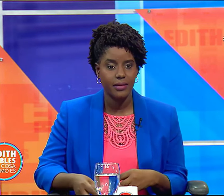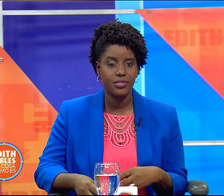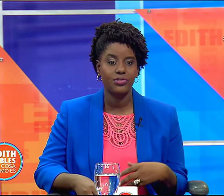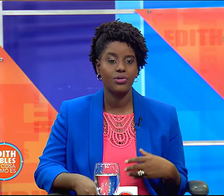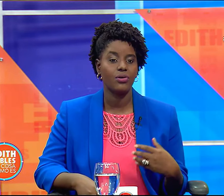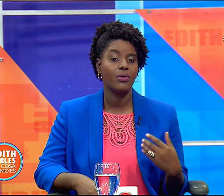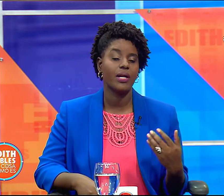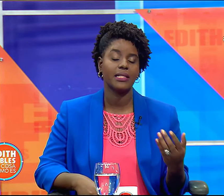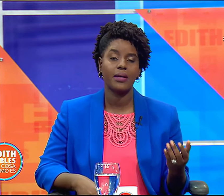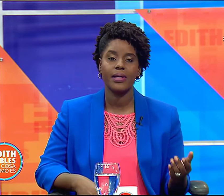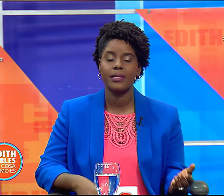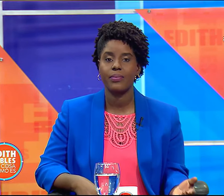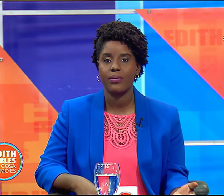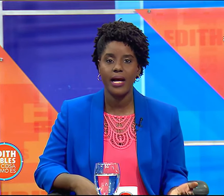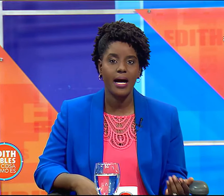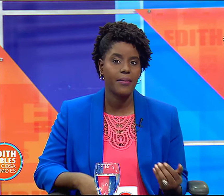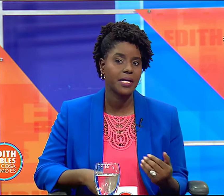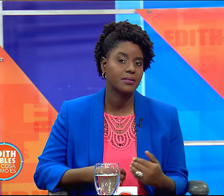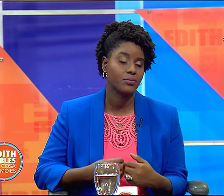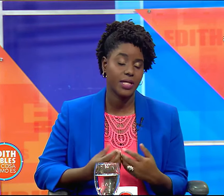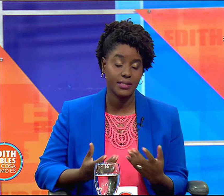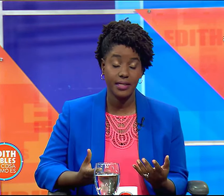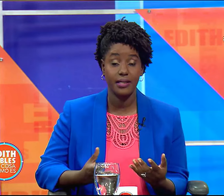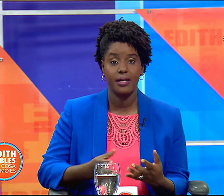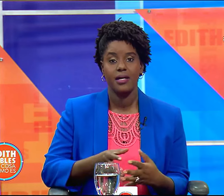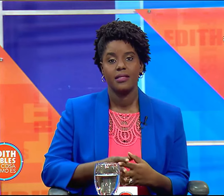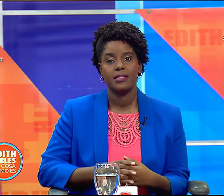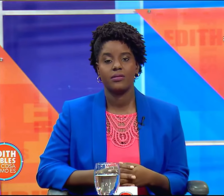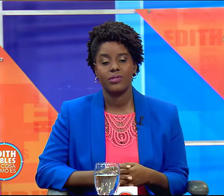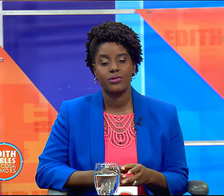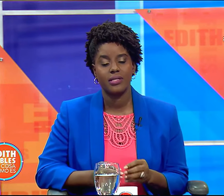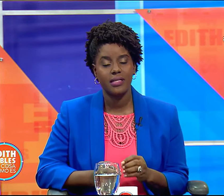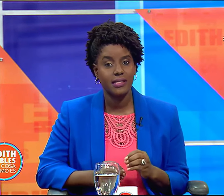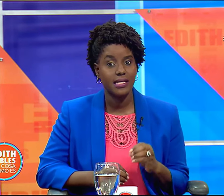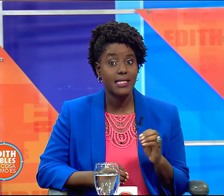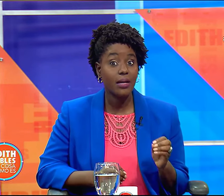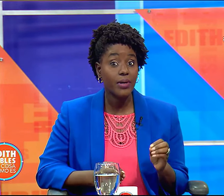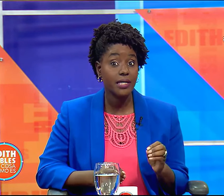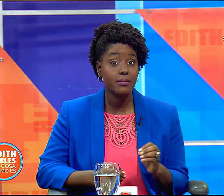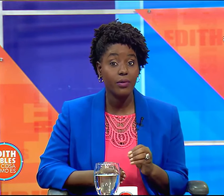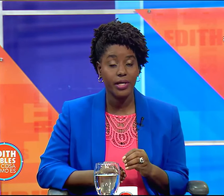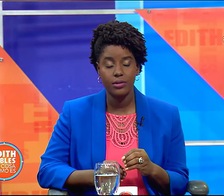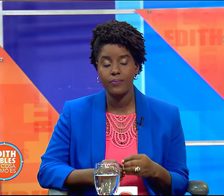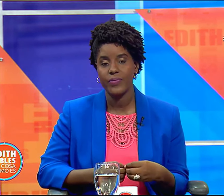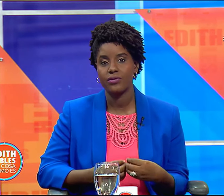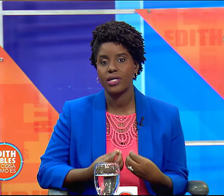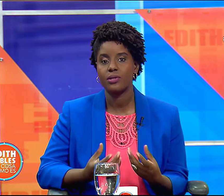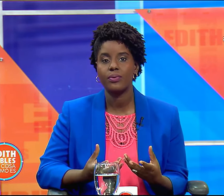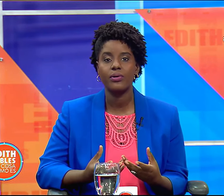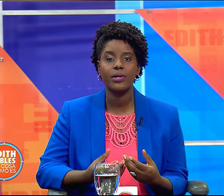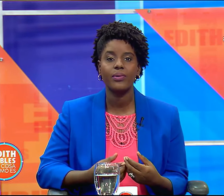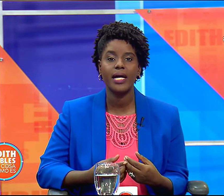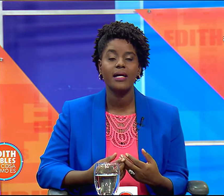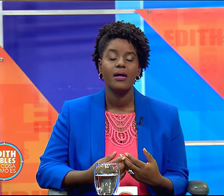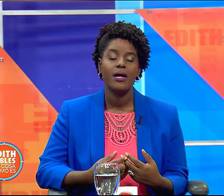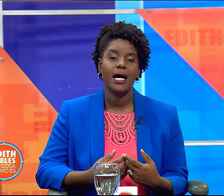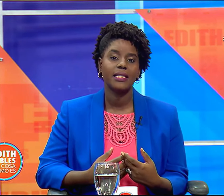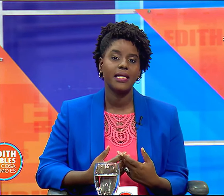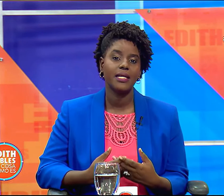de televisión, a través de programas, en una serie de situaciones. Él decía, ¿sabes? En ese momento, educación por lo